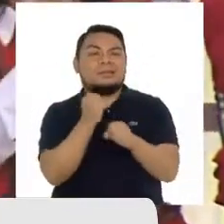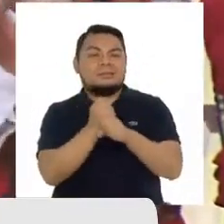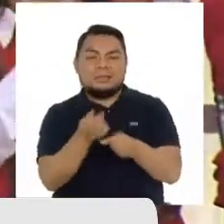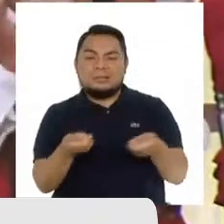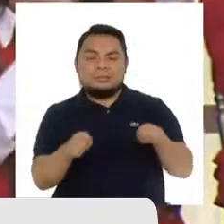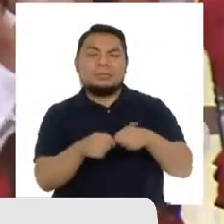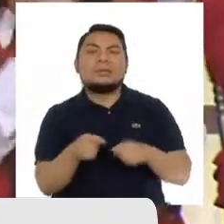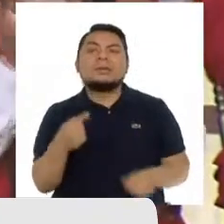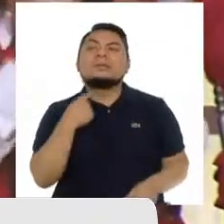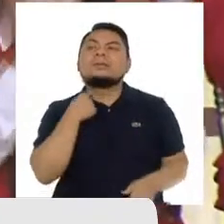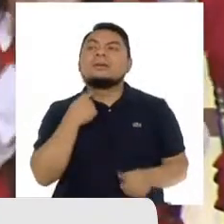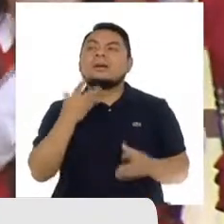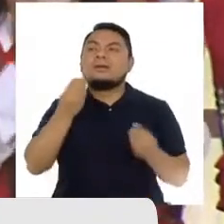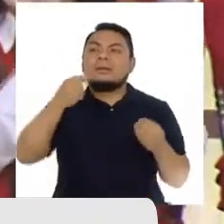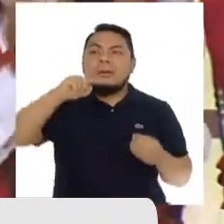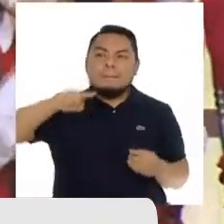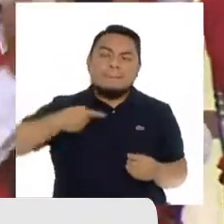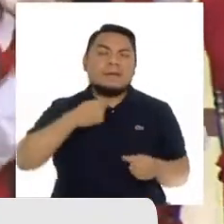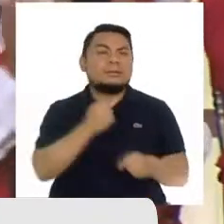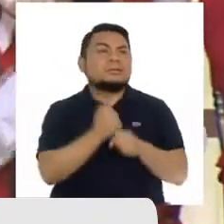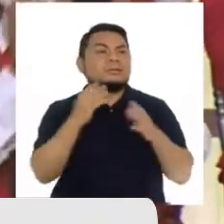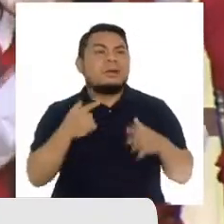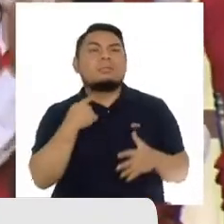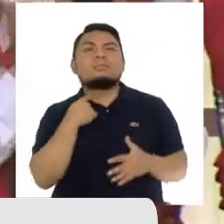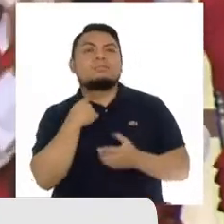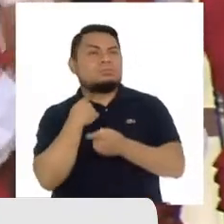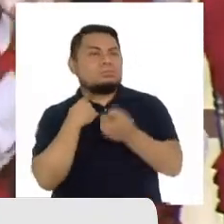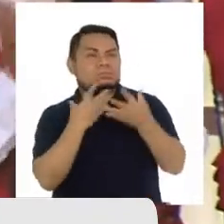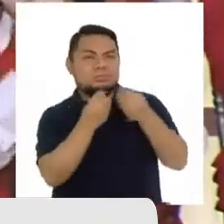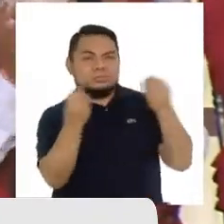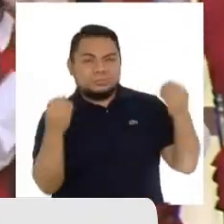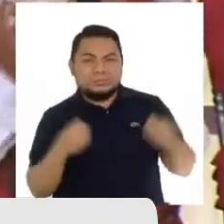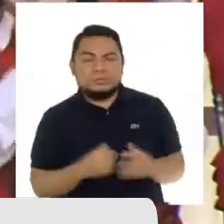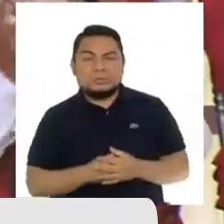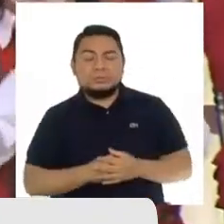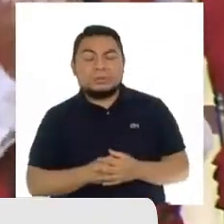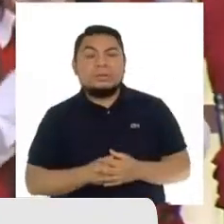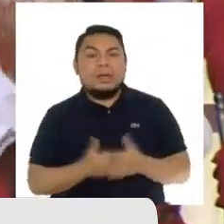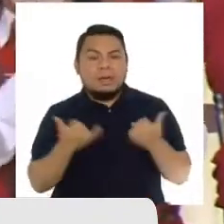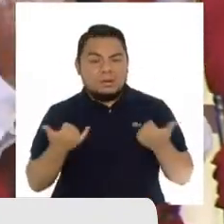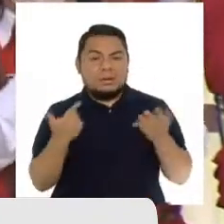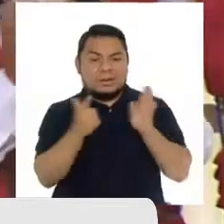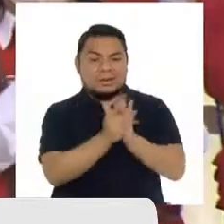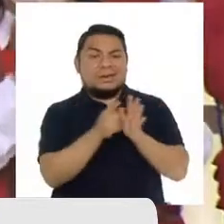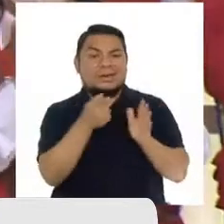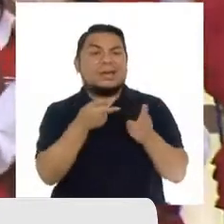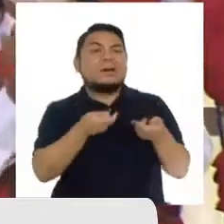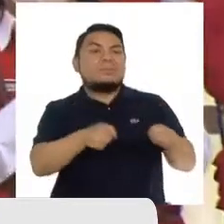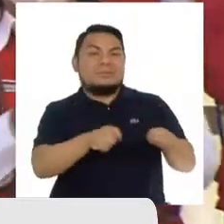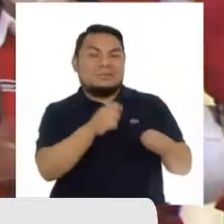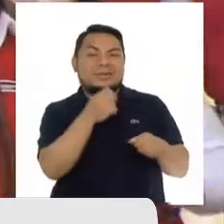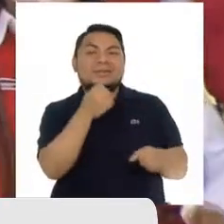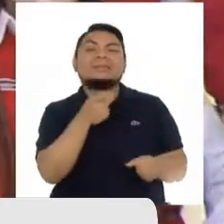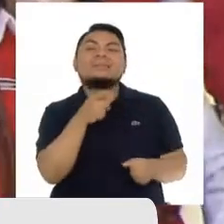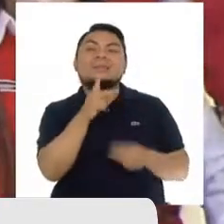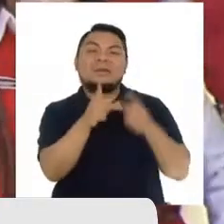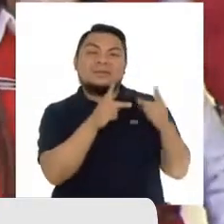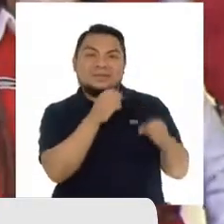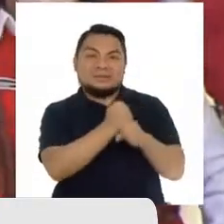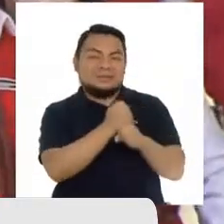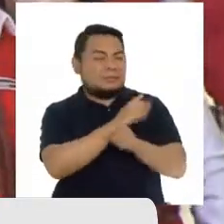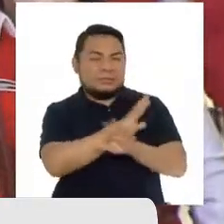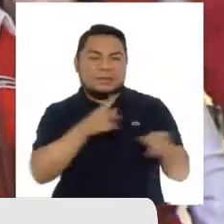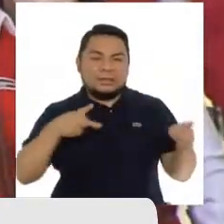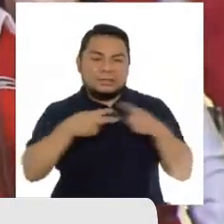afectaba a mí de de nuestros hermanos trabajadores a partir de diciembre ningún trabajador